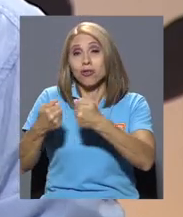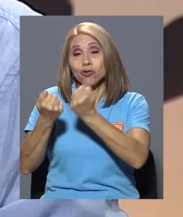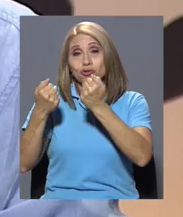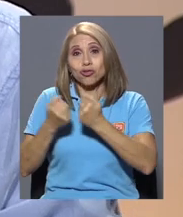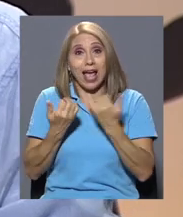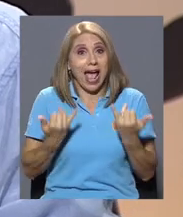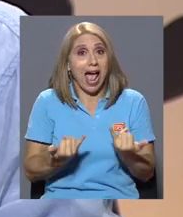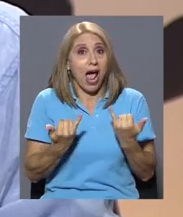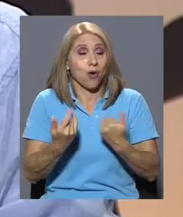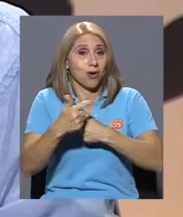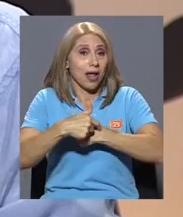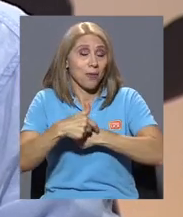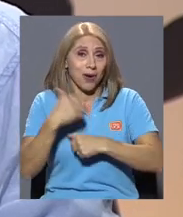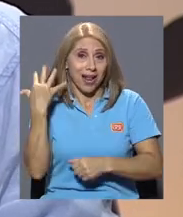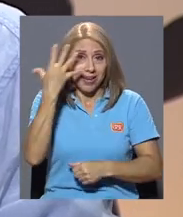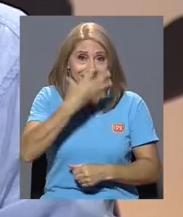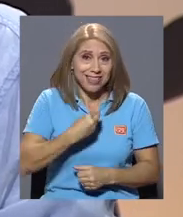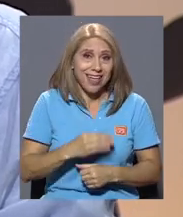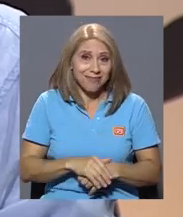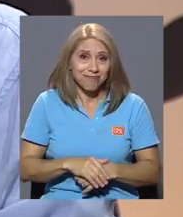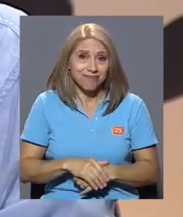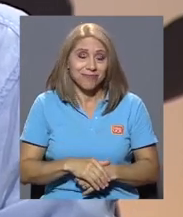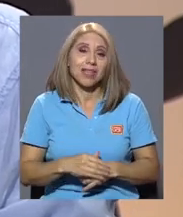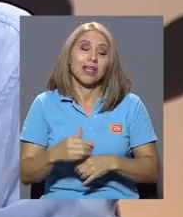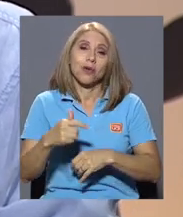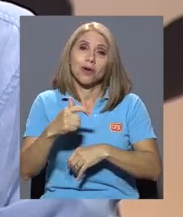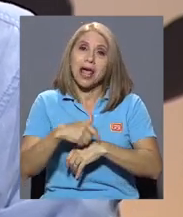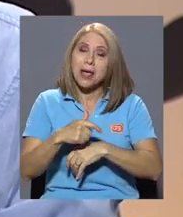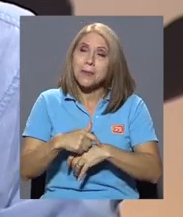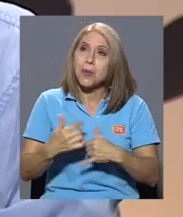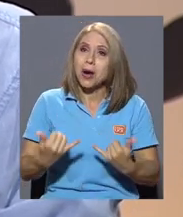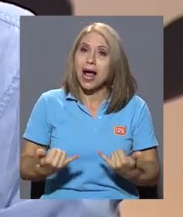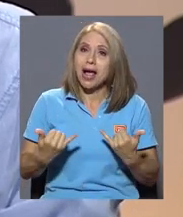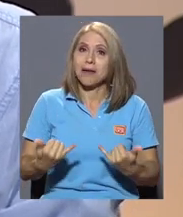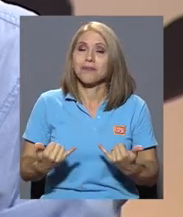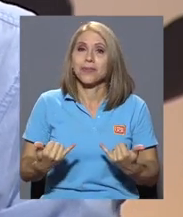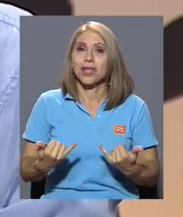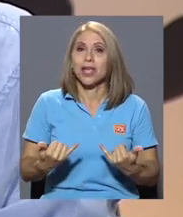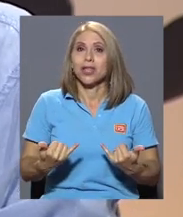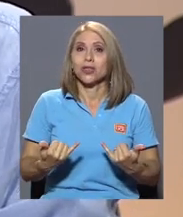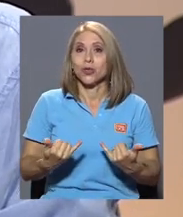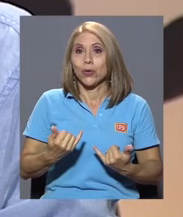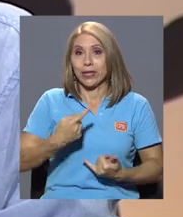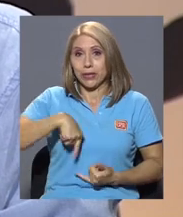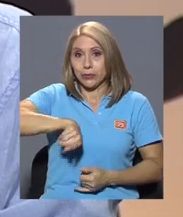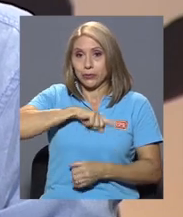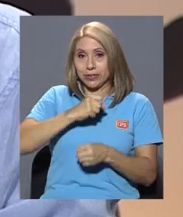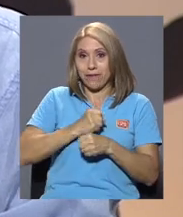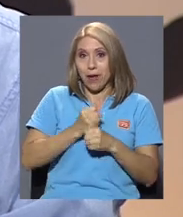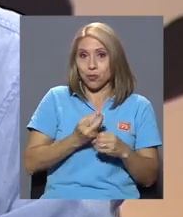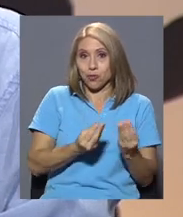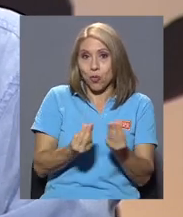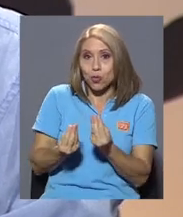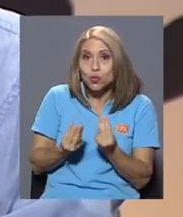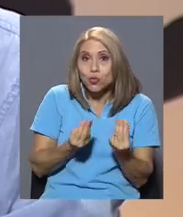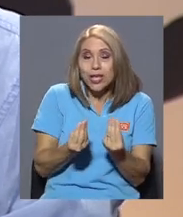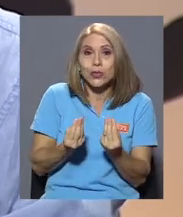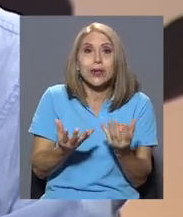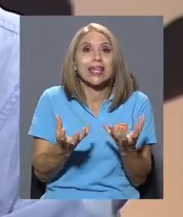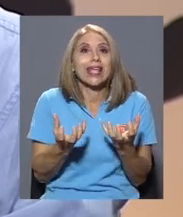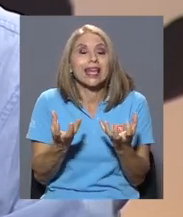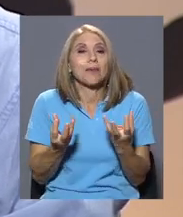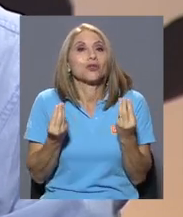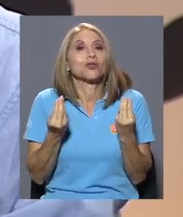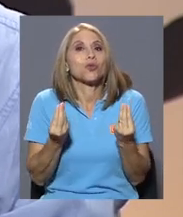que eso estamos viviendo una época linda una época donde los que producimos y los que tenemos muchas ganas